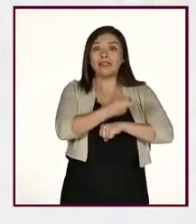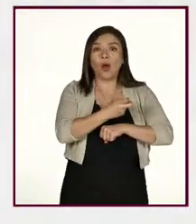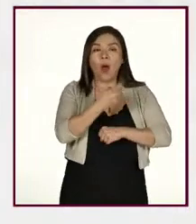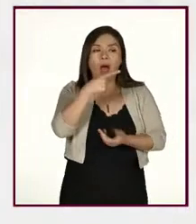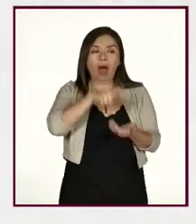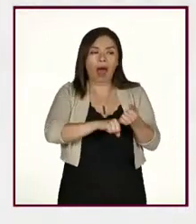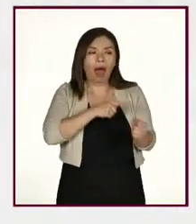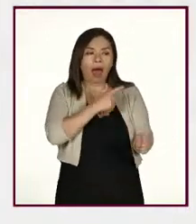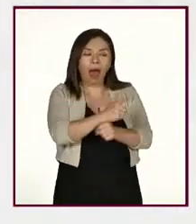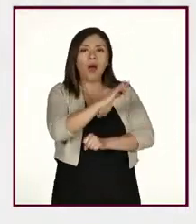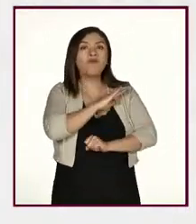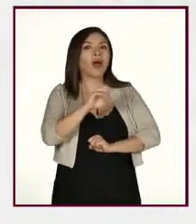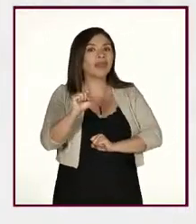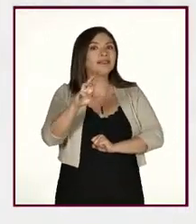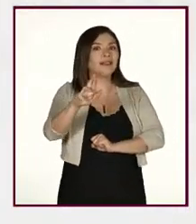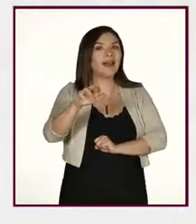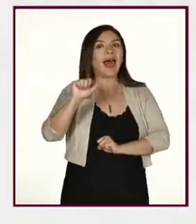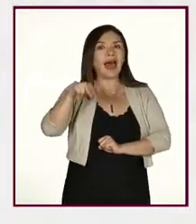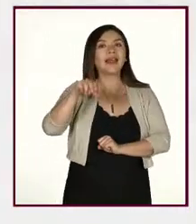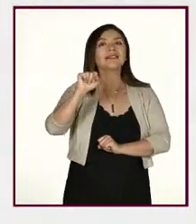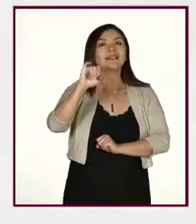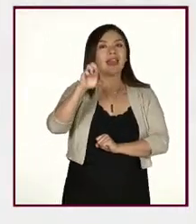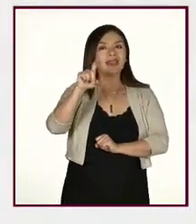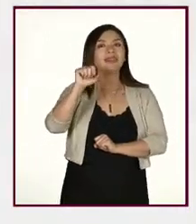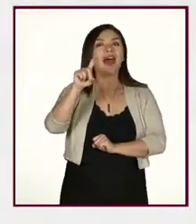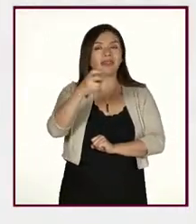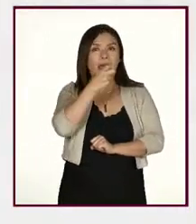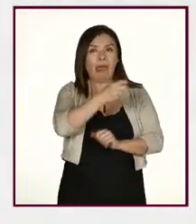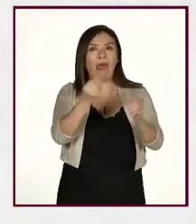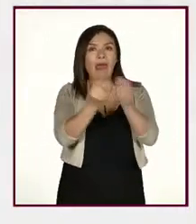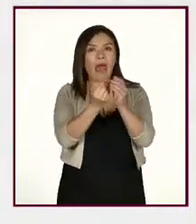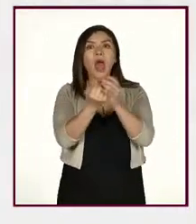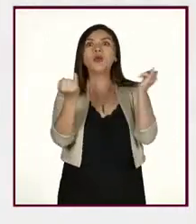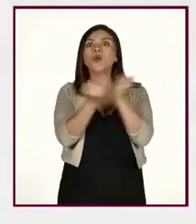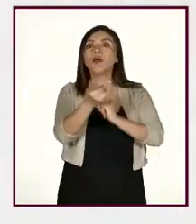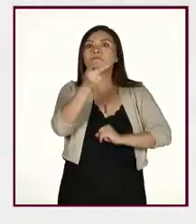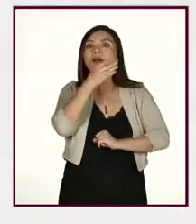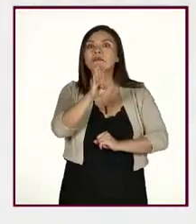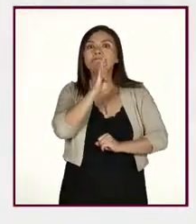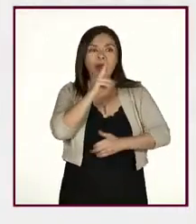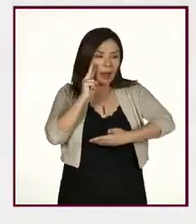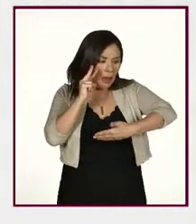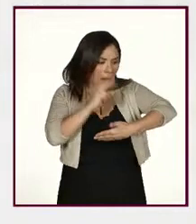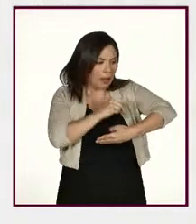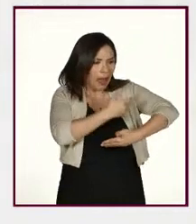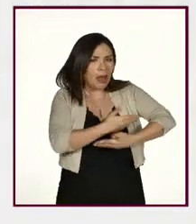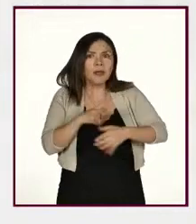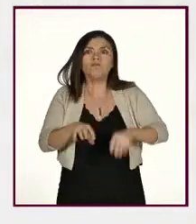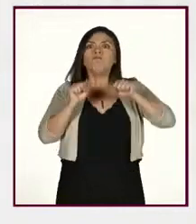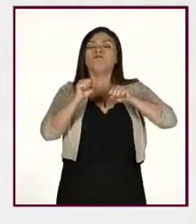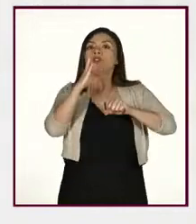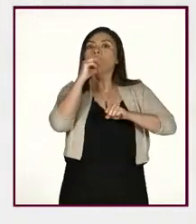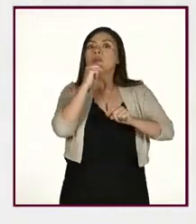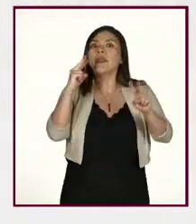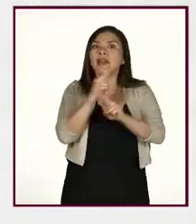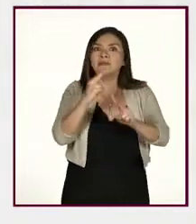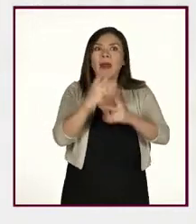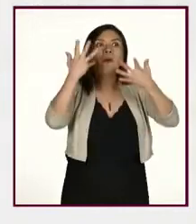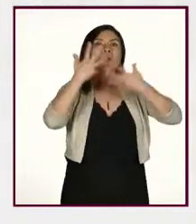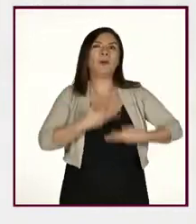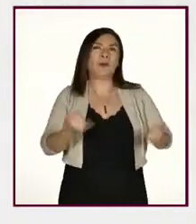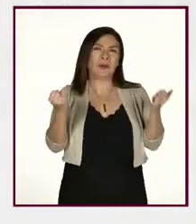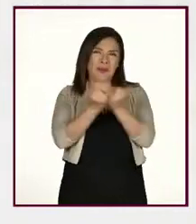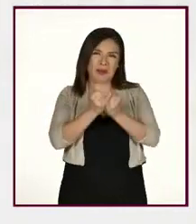una manifestación de ansiedad y pues también entran en ansiedad los padres, ¿no? Cuando observan este espasmo del sollozo. Y en la